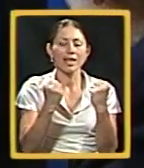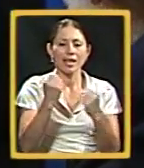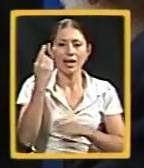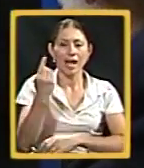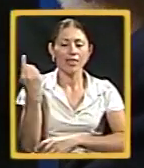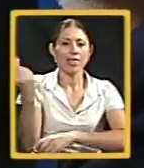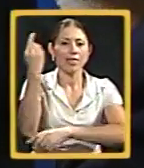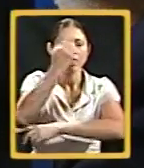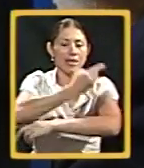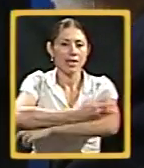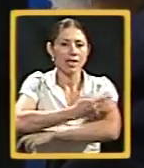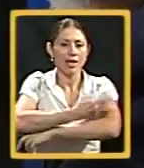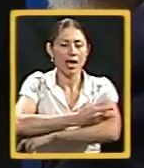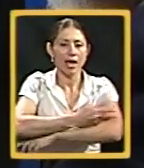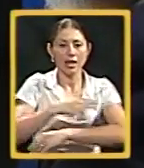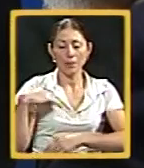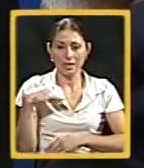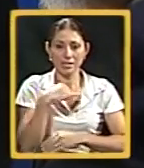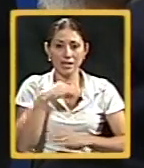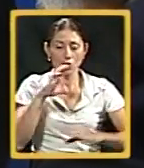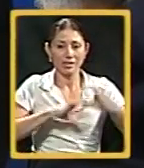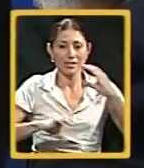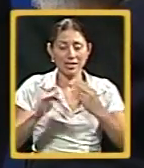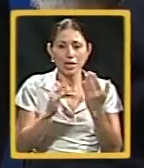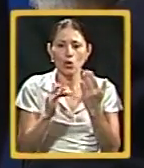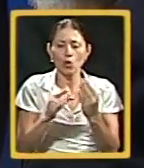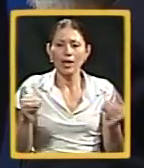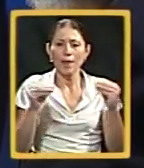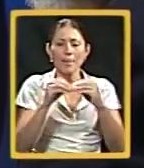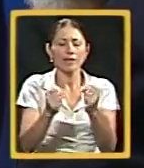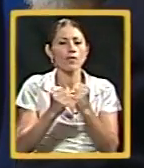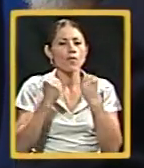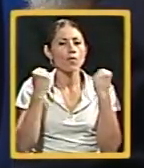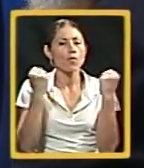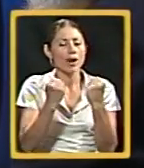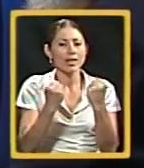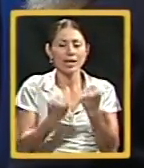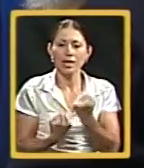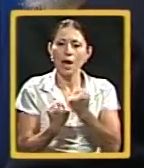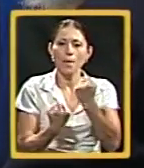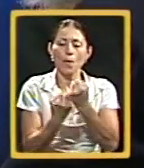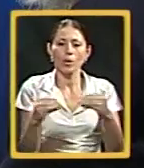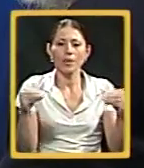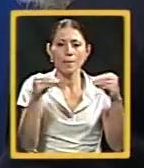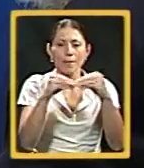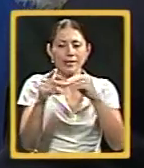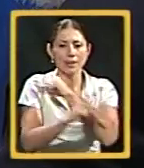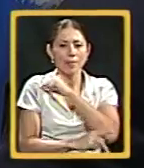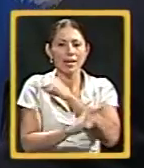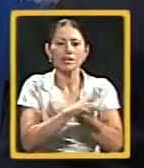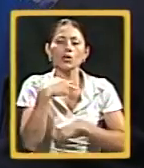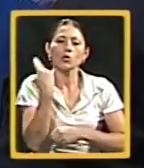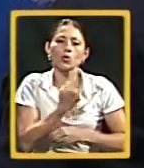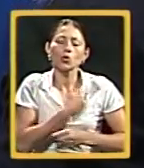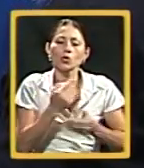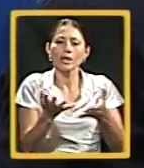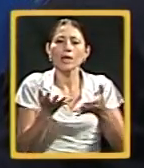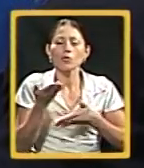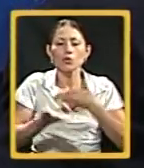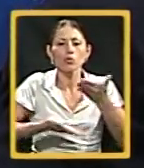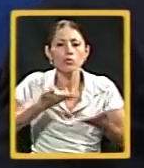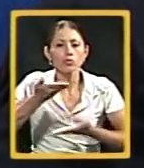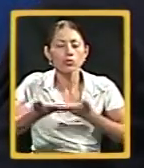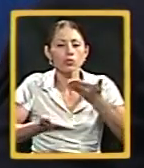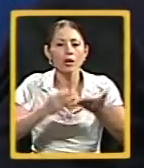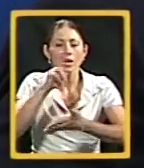más relevancia y aporte más al país en todos los campos. Esperamos colaborar muy de cerca con las